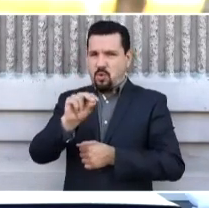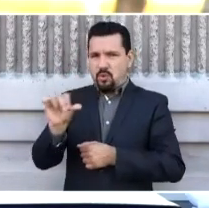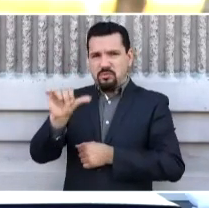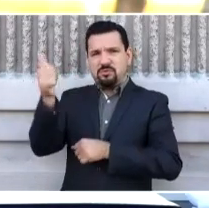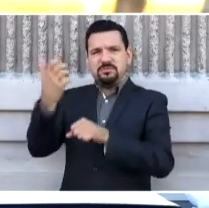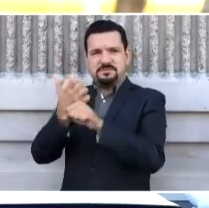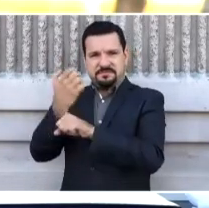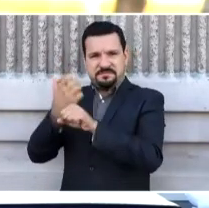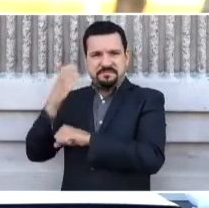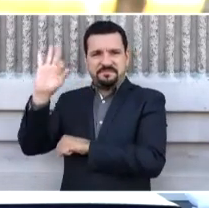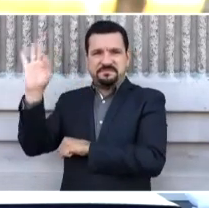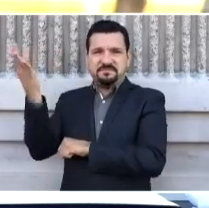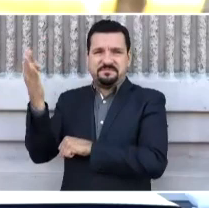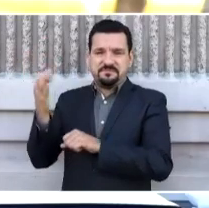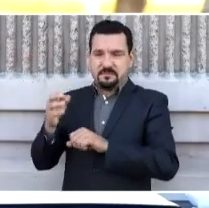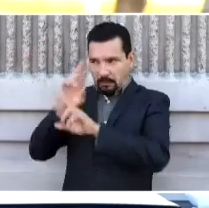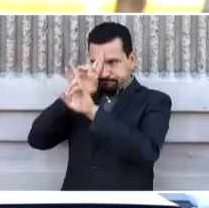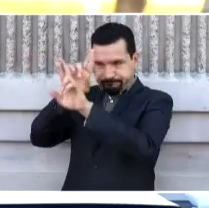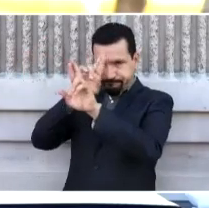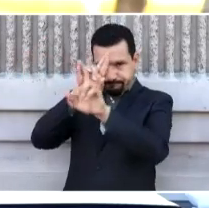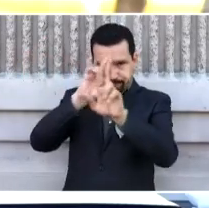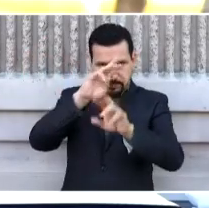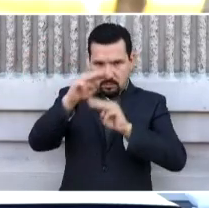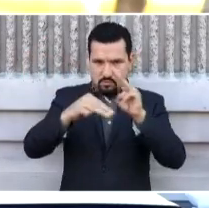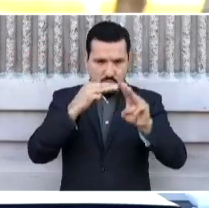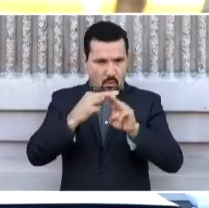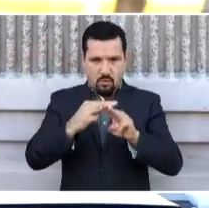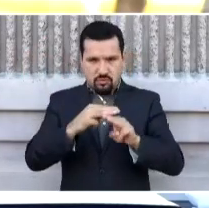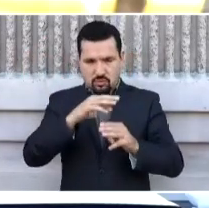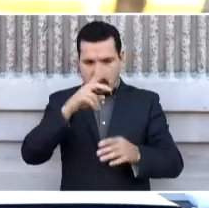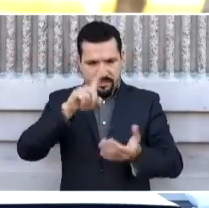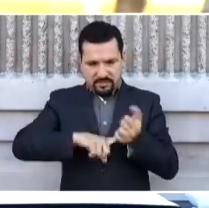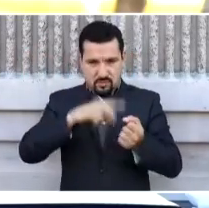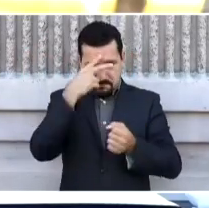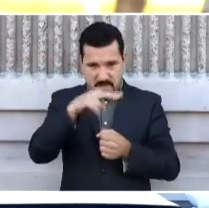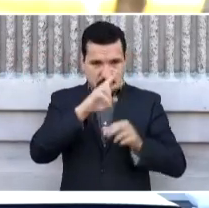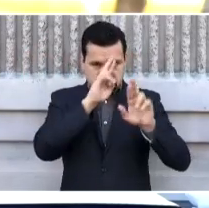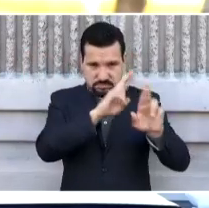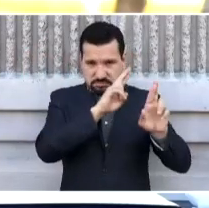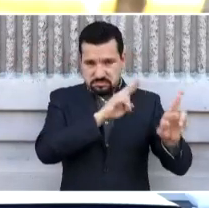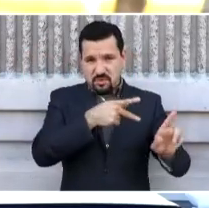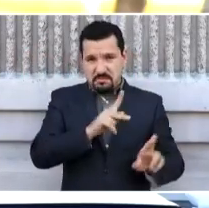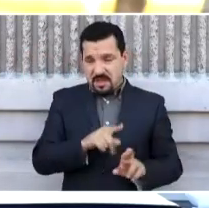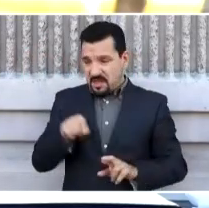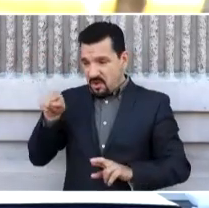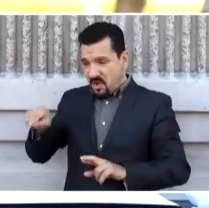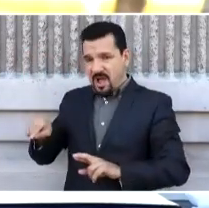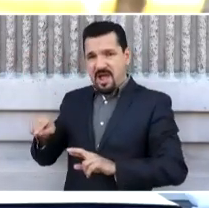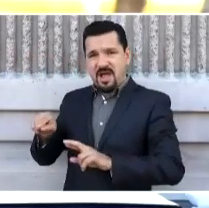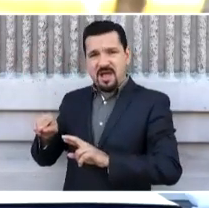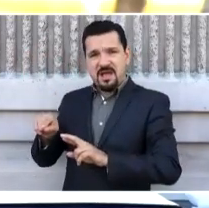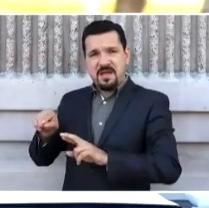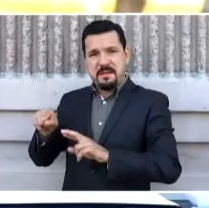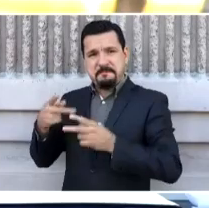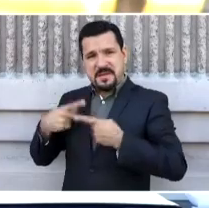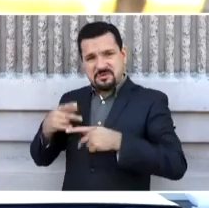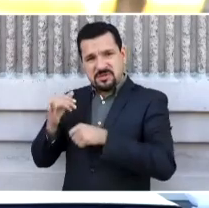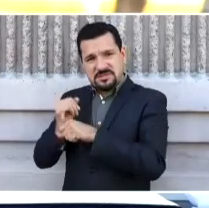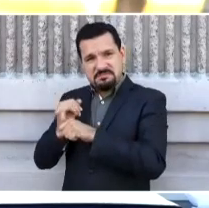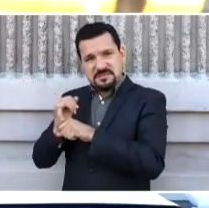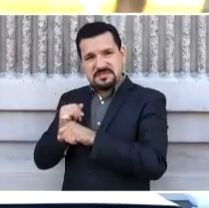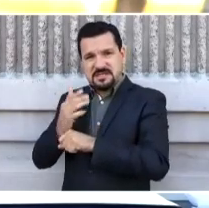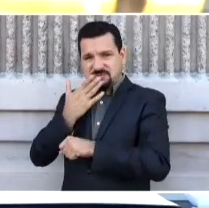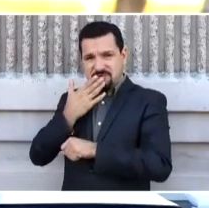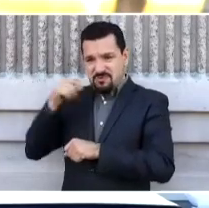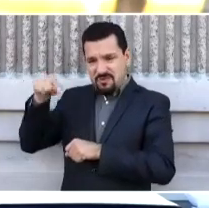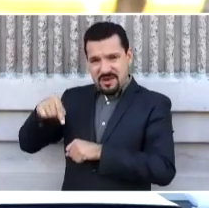otras instituciones que son muy respetables en el mundo o en el país, pero sus decisiones han